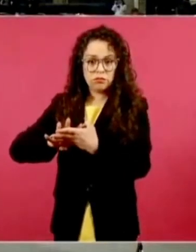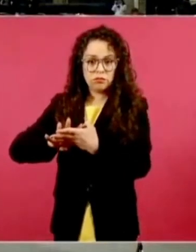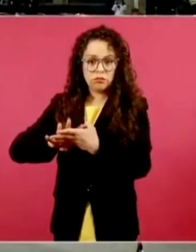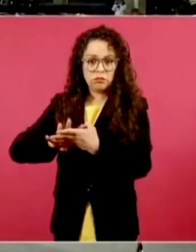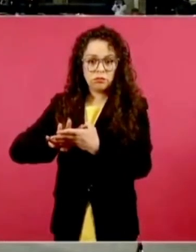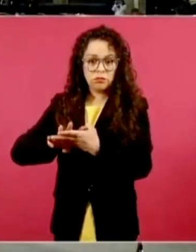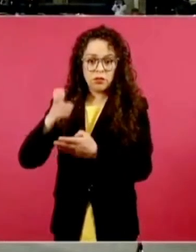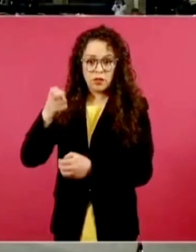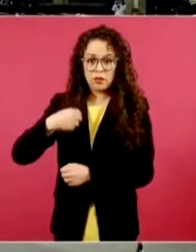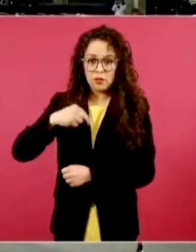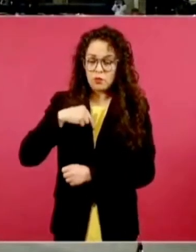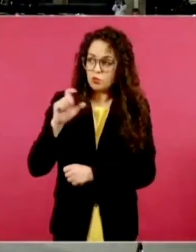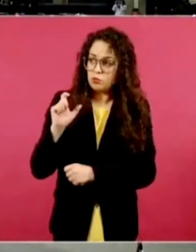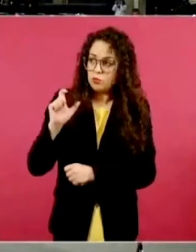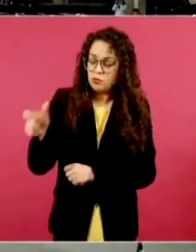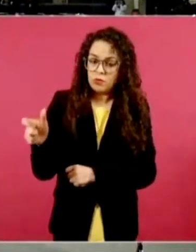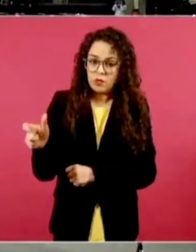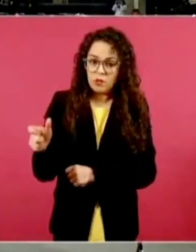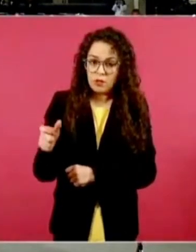pagarles.